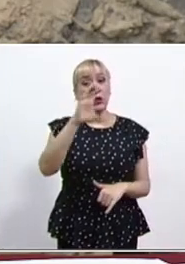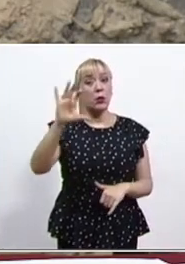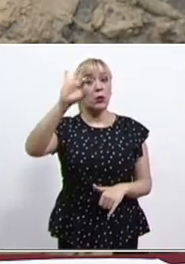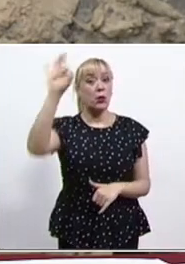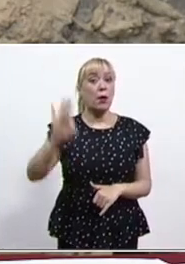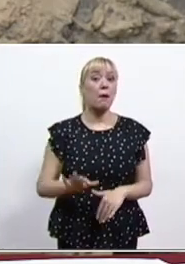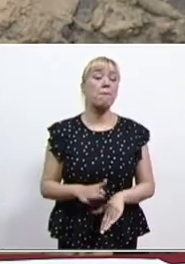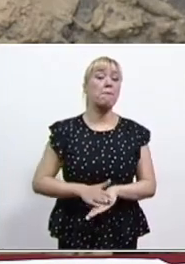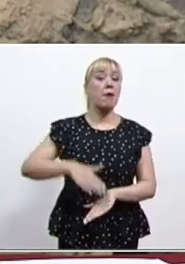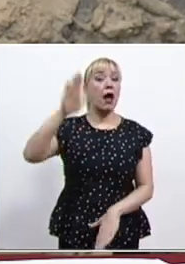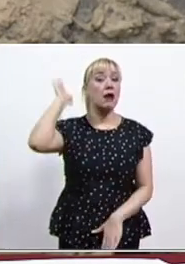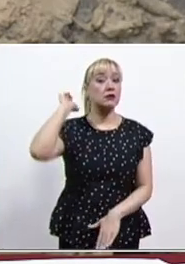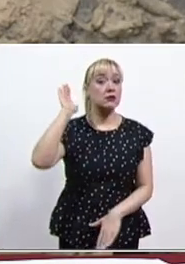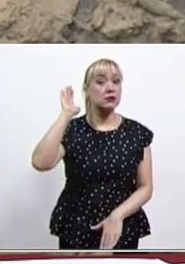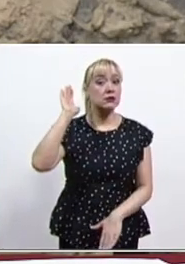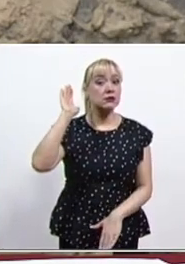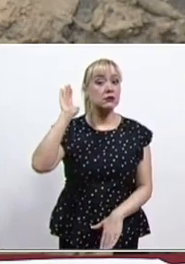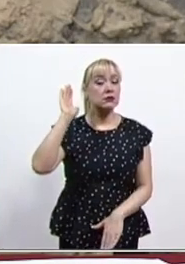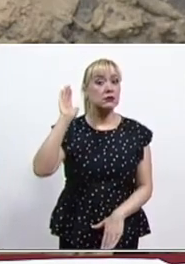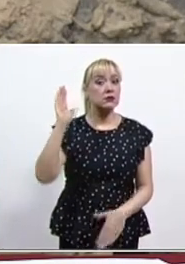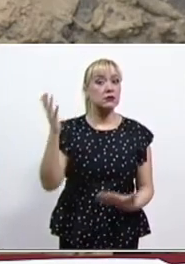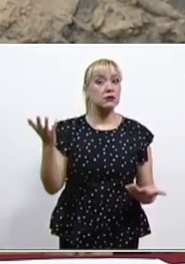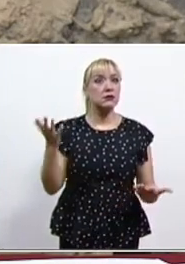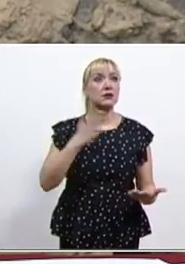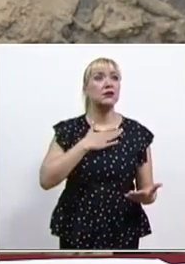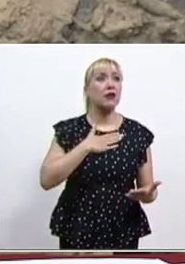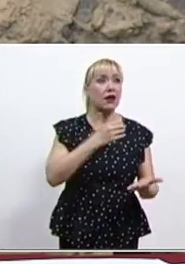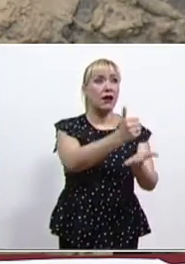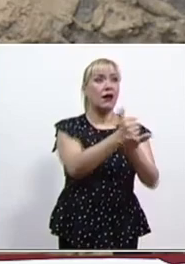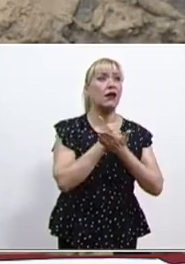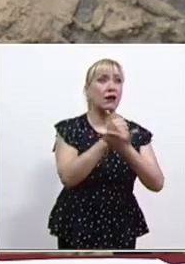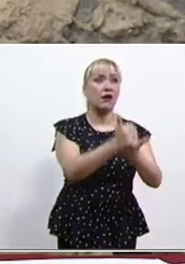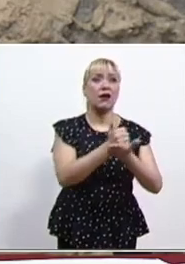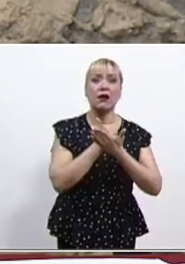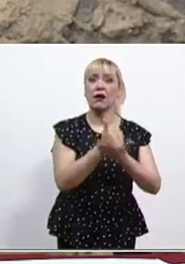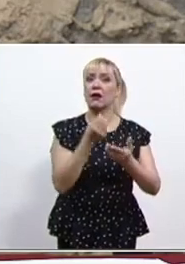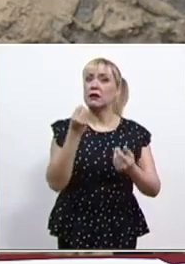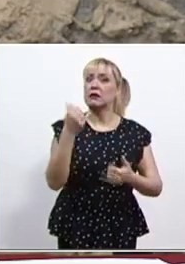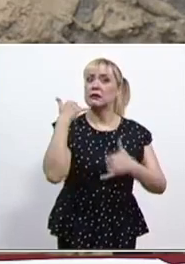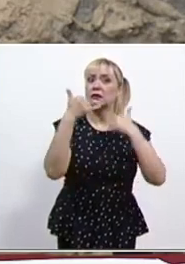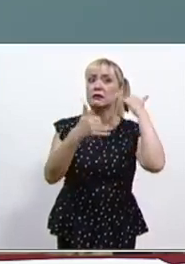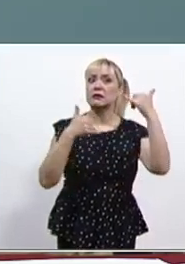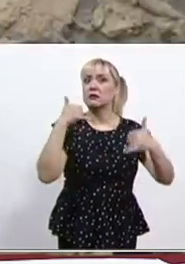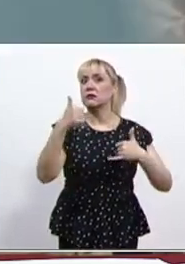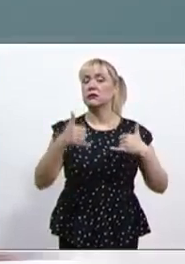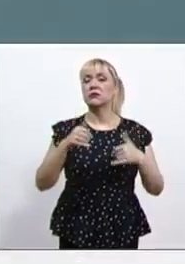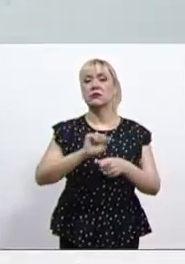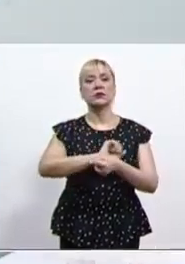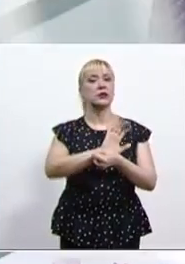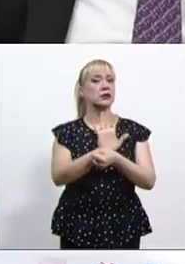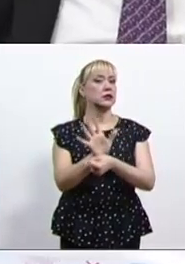lo que tuvieron las que acostumbraban recibir antes de la pandemia.